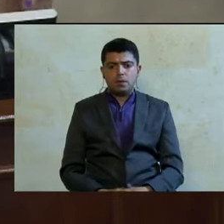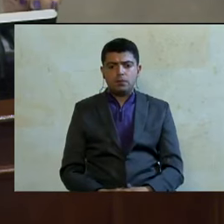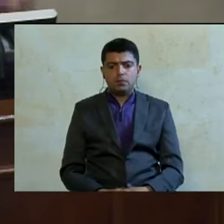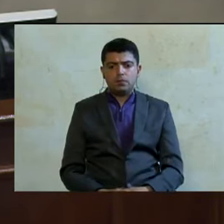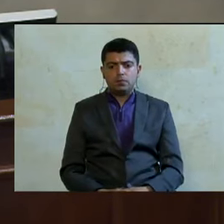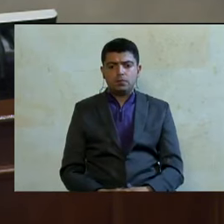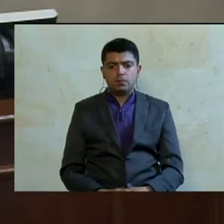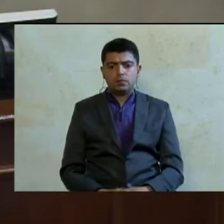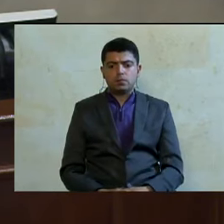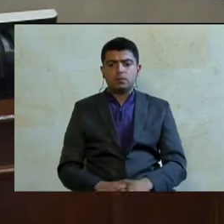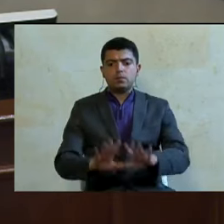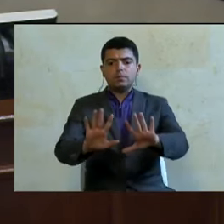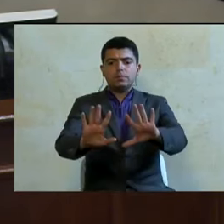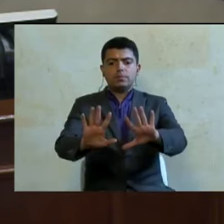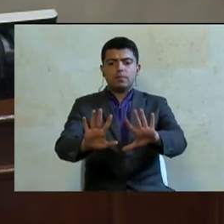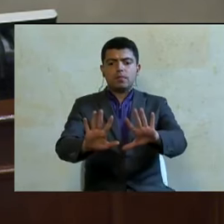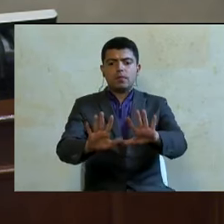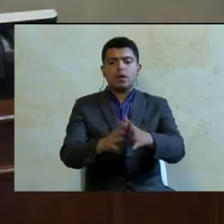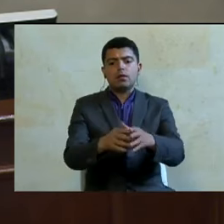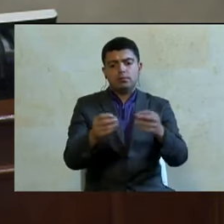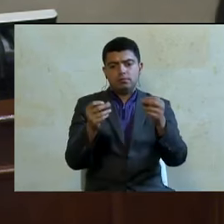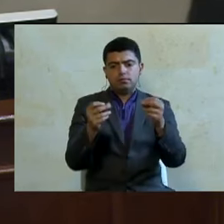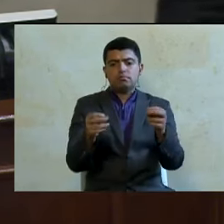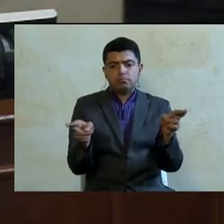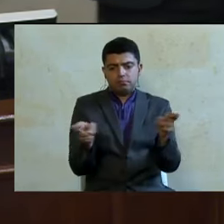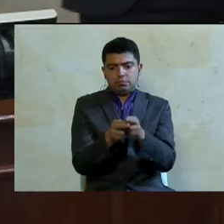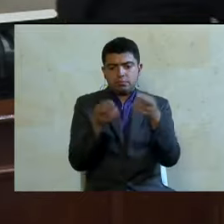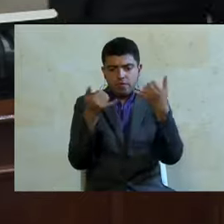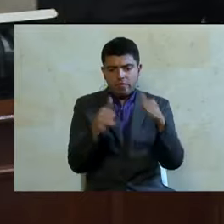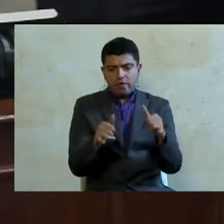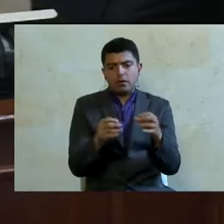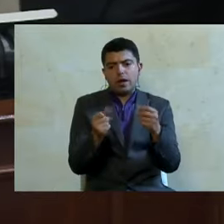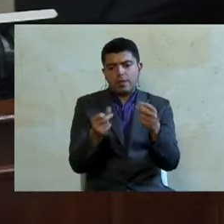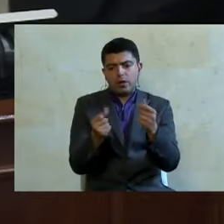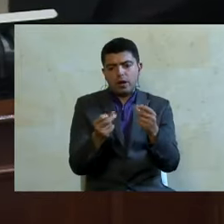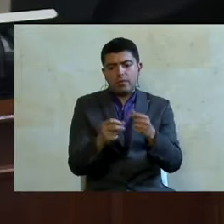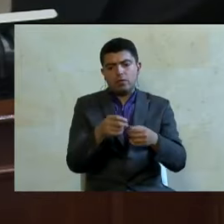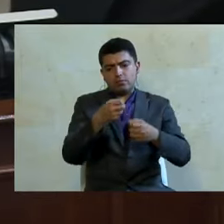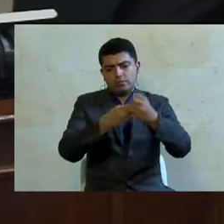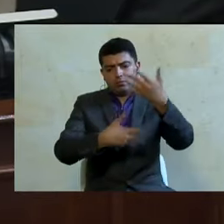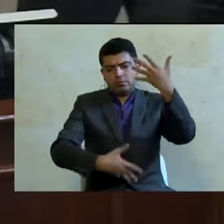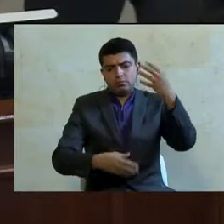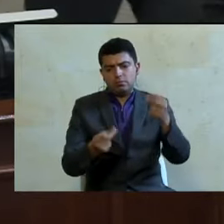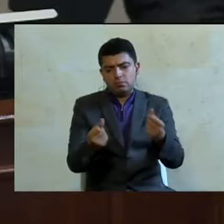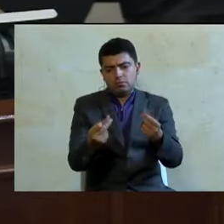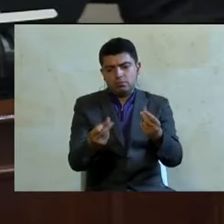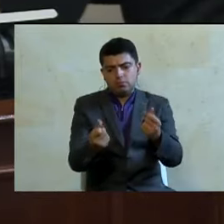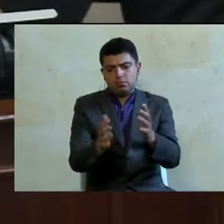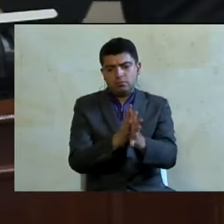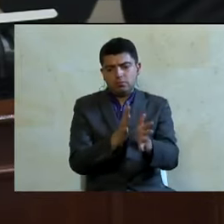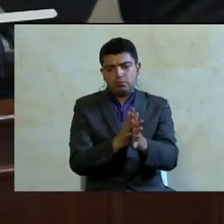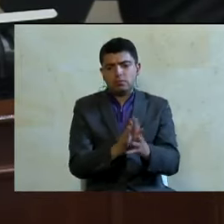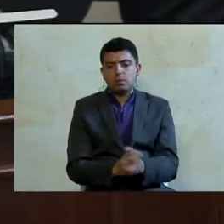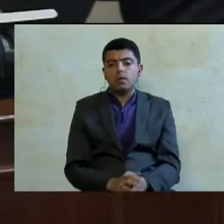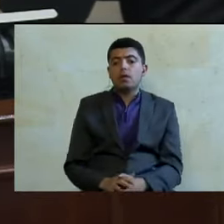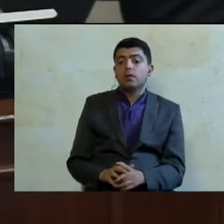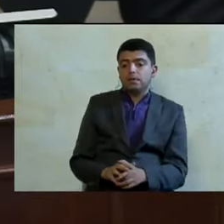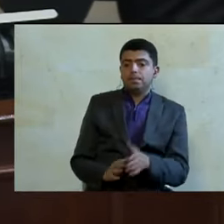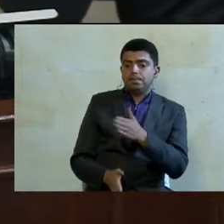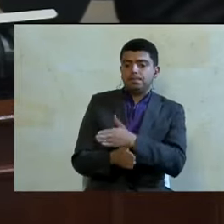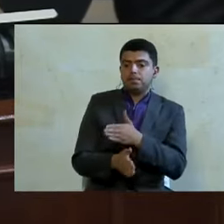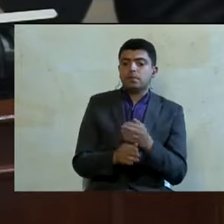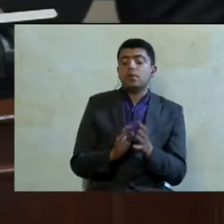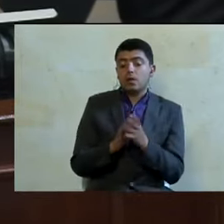desde pero termine ya por favor doctora Tatiana porque tenemos una agenda larga la coordinación de este proyecto vamos a redactar